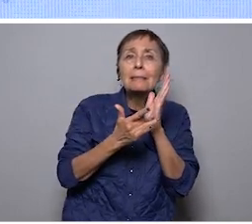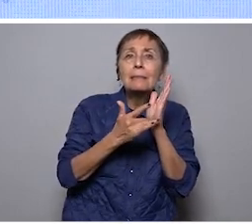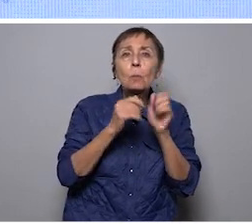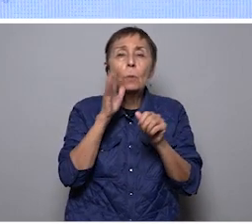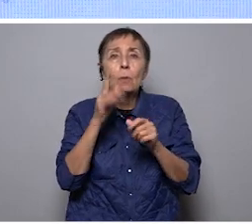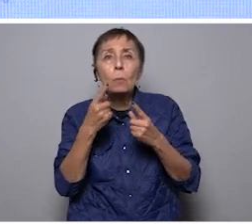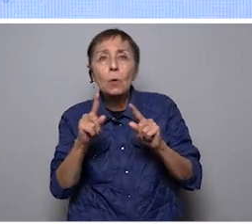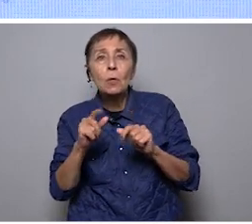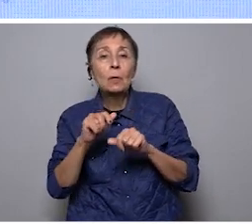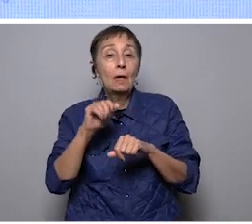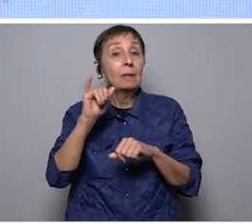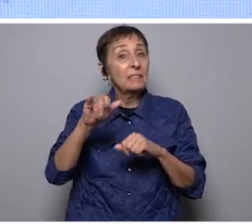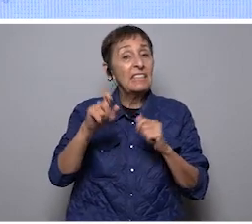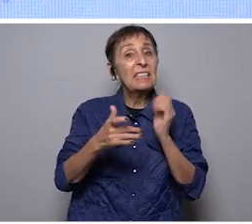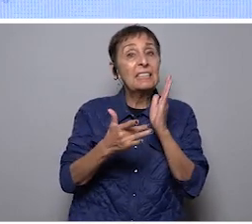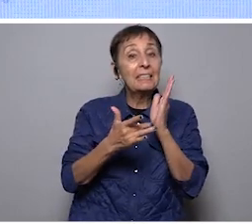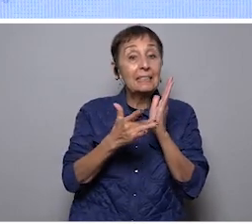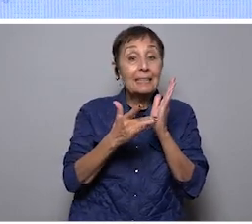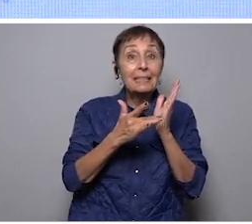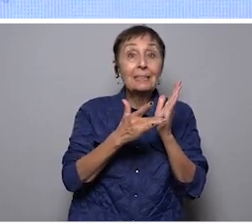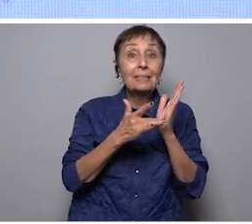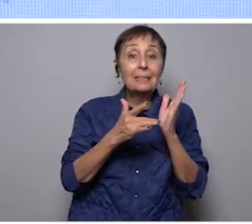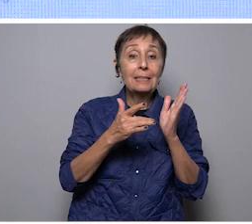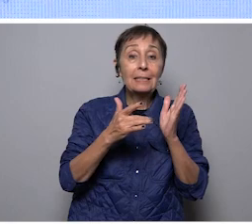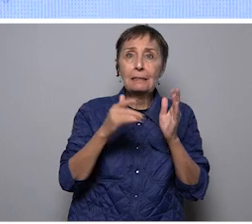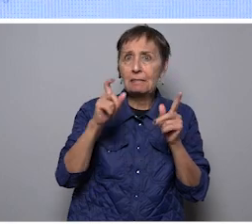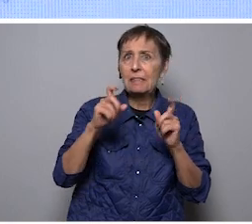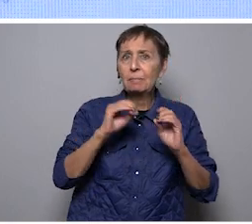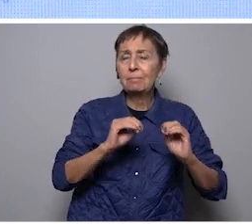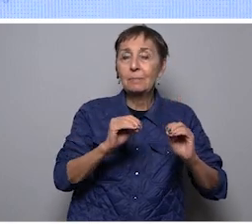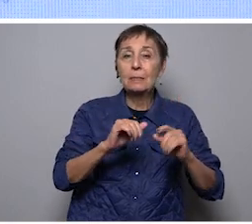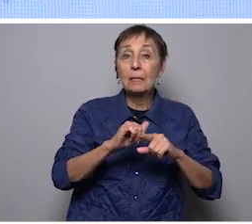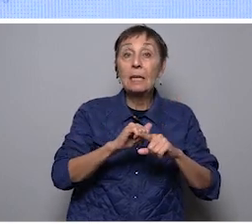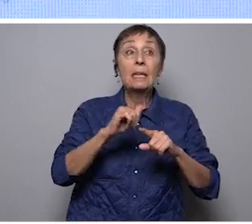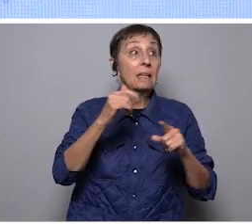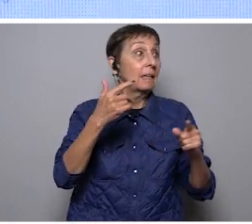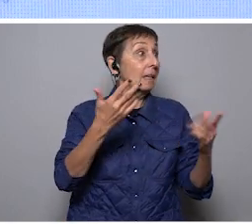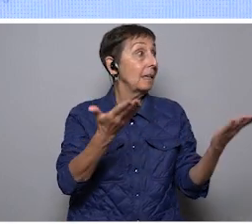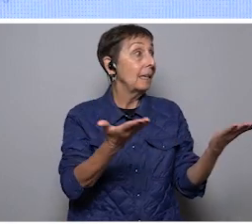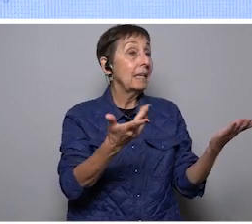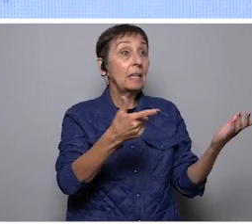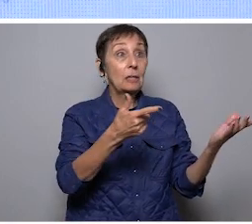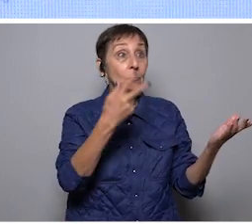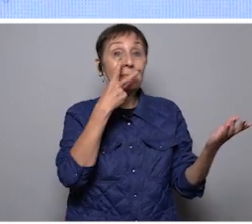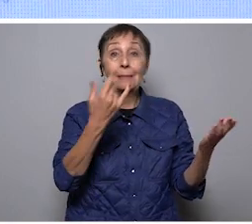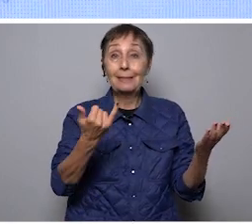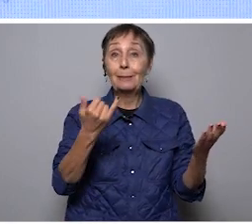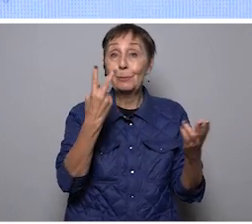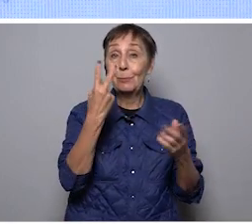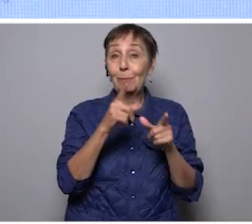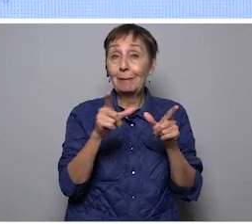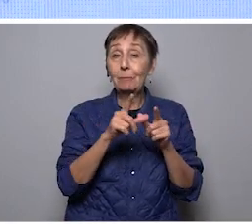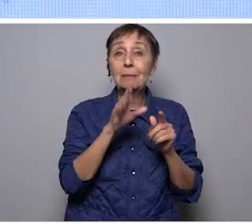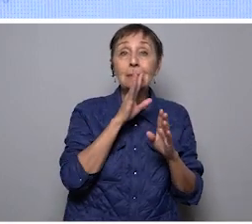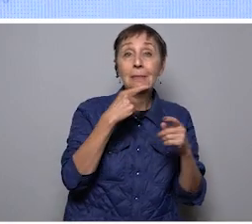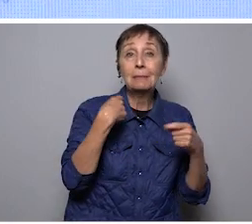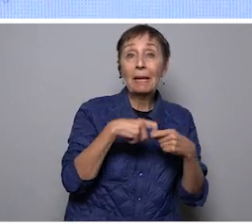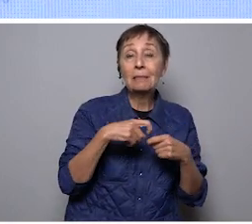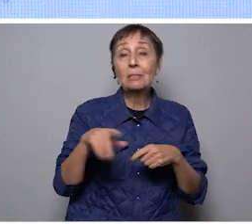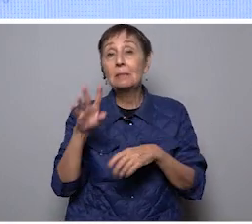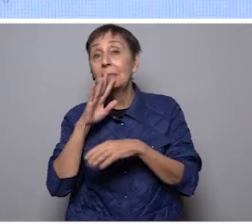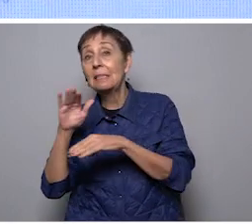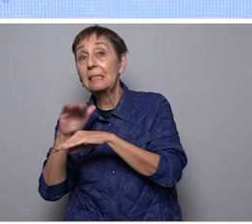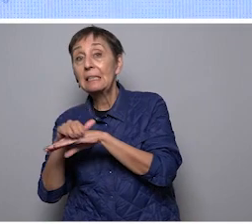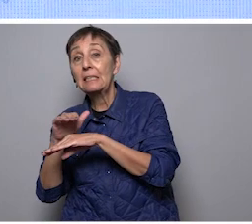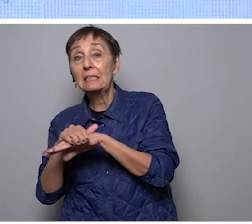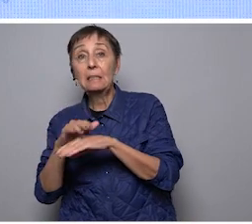idiomático aquí inglés español pero cómo le haces cuando en una en un país hay 22 etnias indígenas cada uno con su